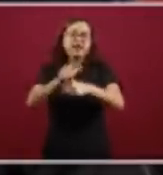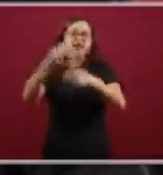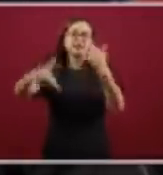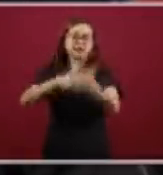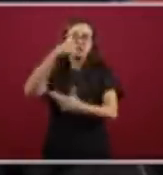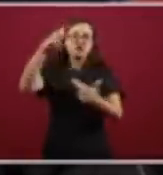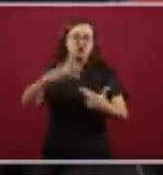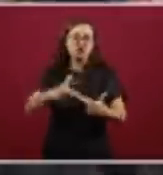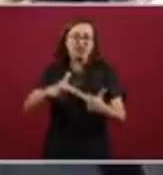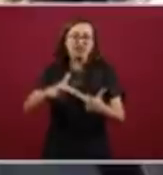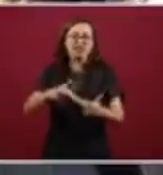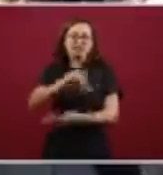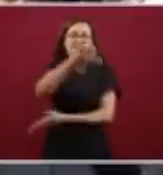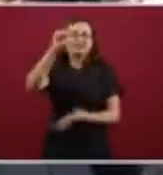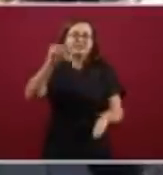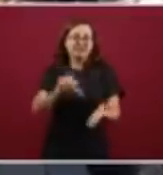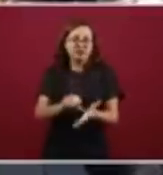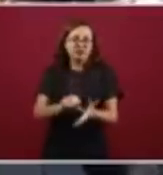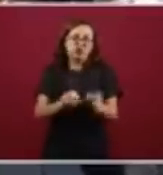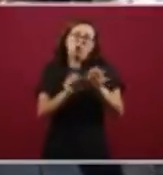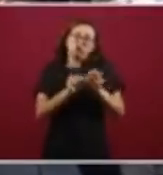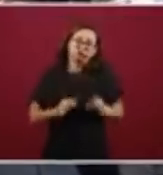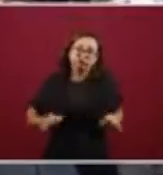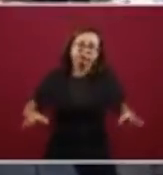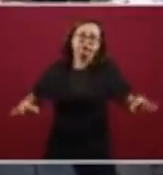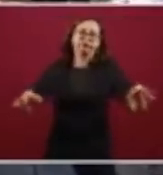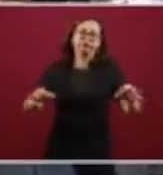en lo territorial. Y eso es lo que estamos creando